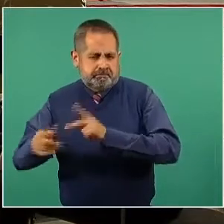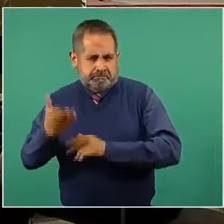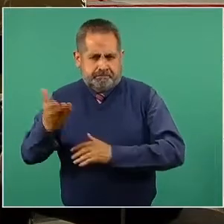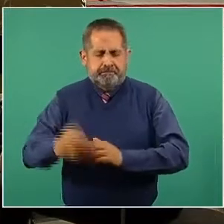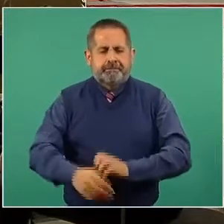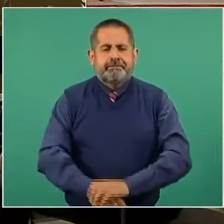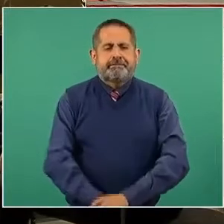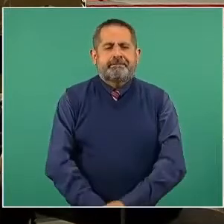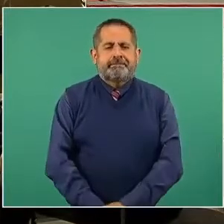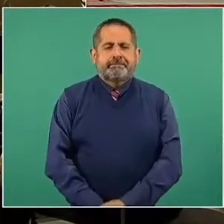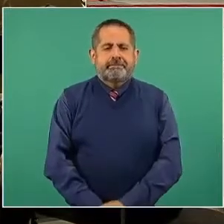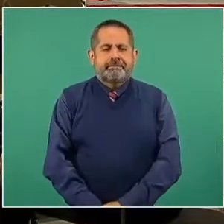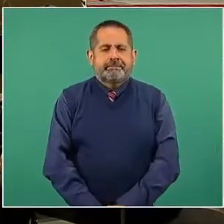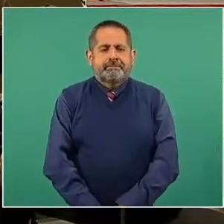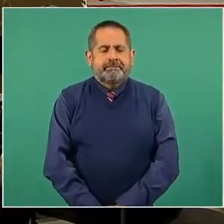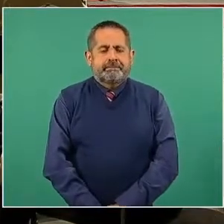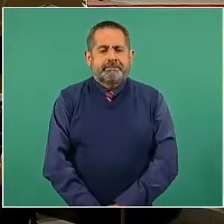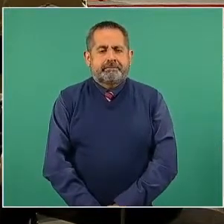técnico.